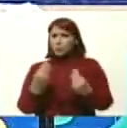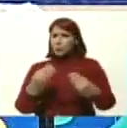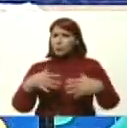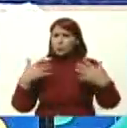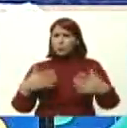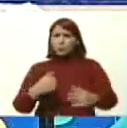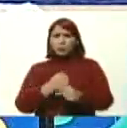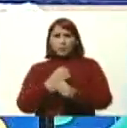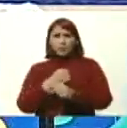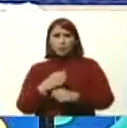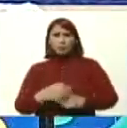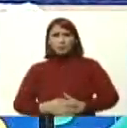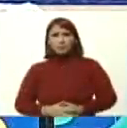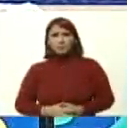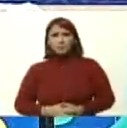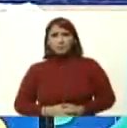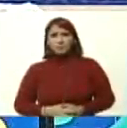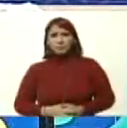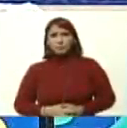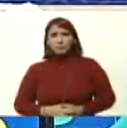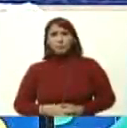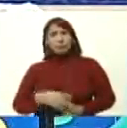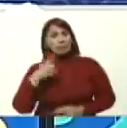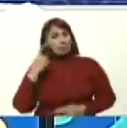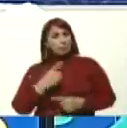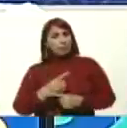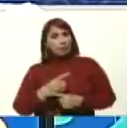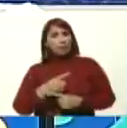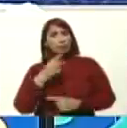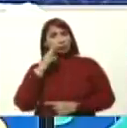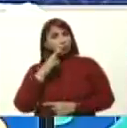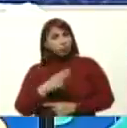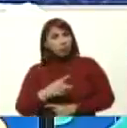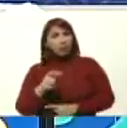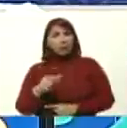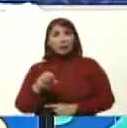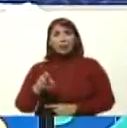trabajo. Eso lo debe valorar Gerardo Blay,